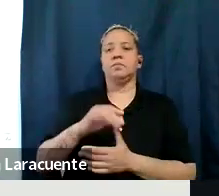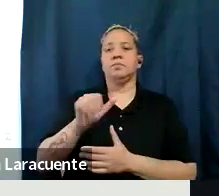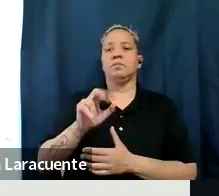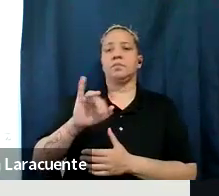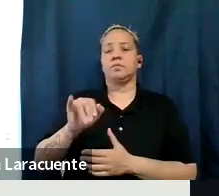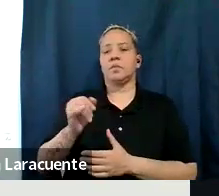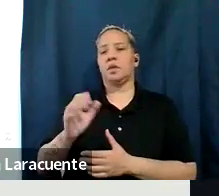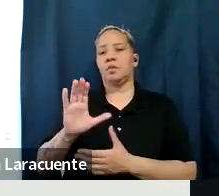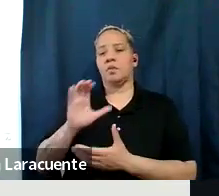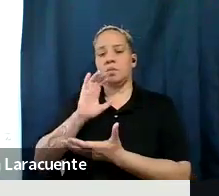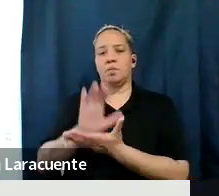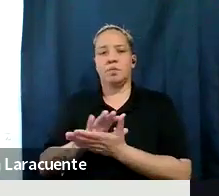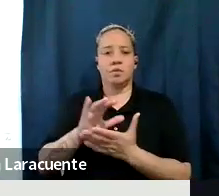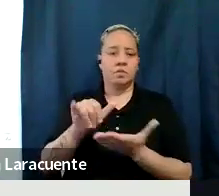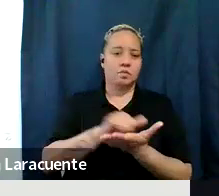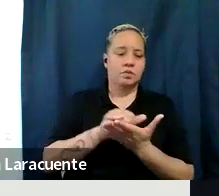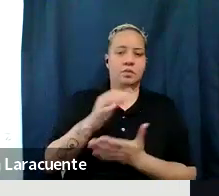septiembre de 1936,